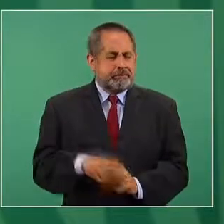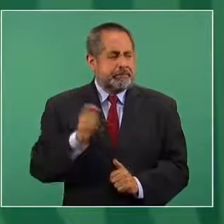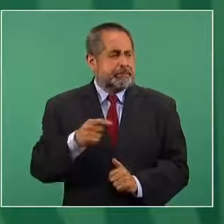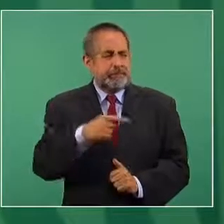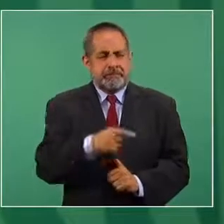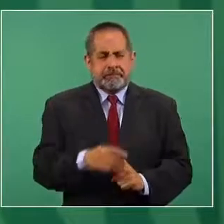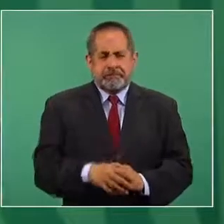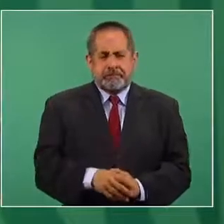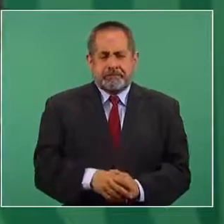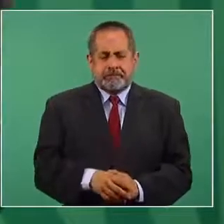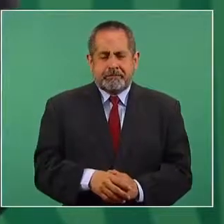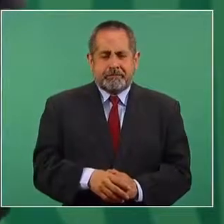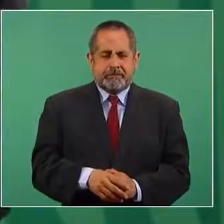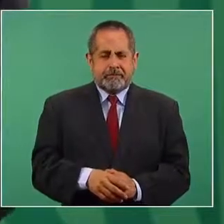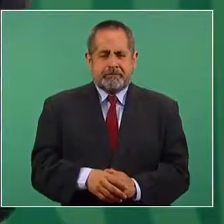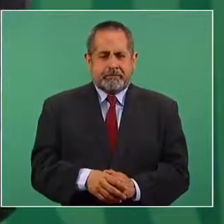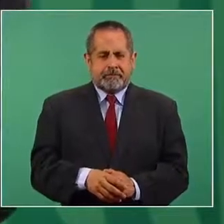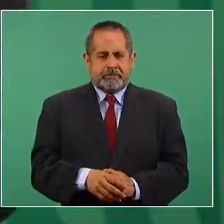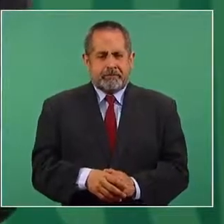El